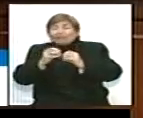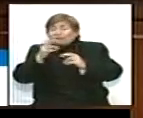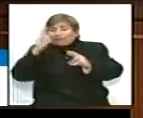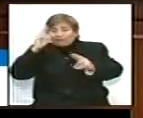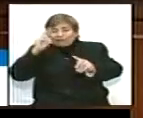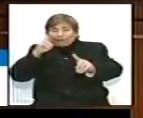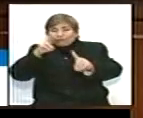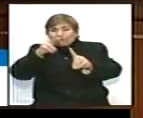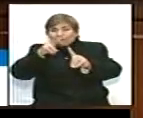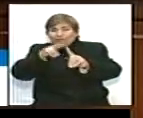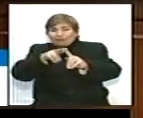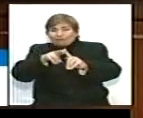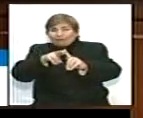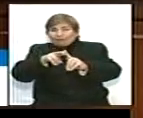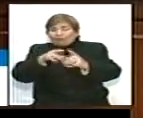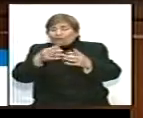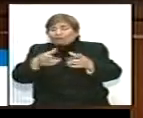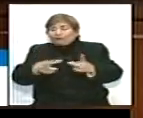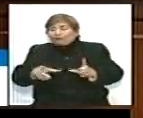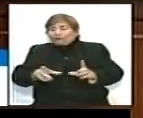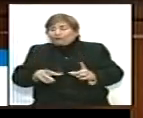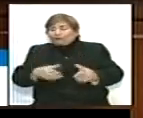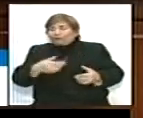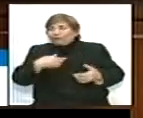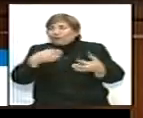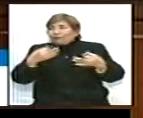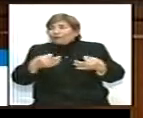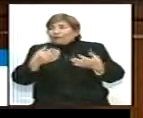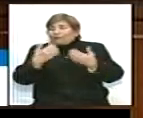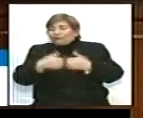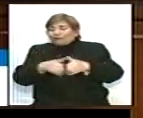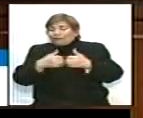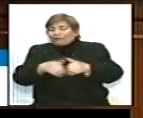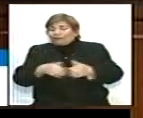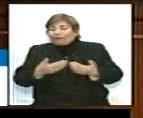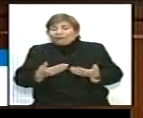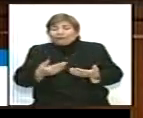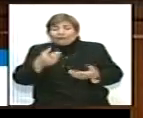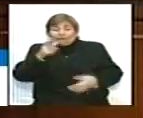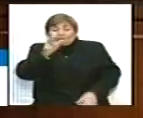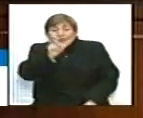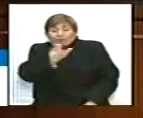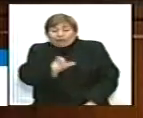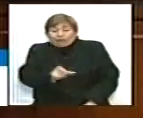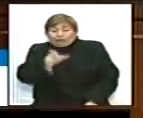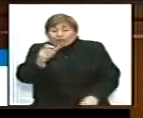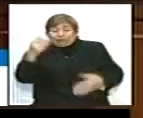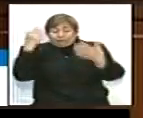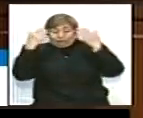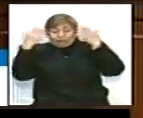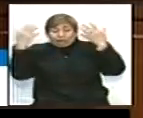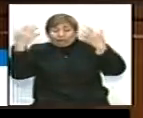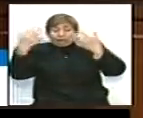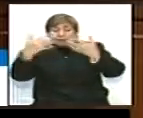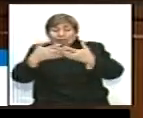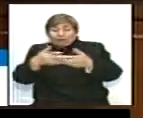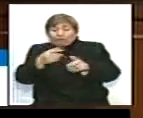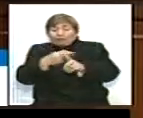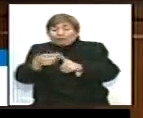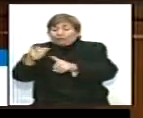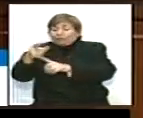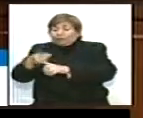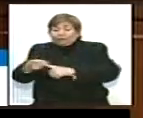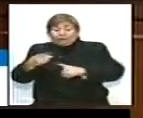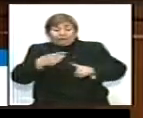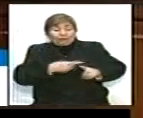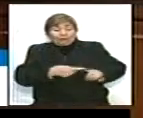reto a partir de esta legislatura. Usted es empresario, usted es una persona que tiene que coordinar con las diferentes